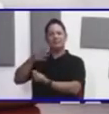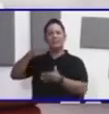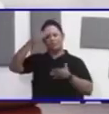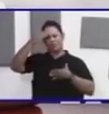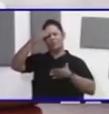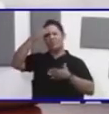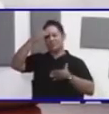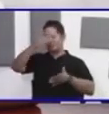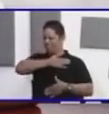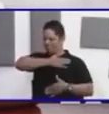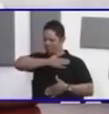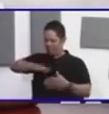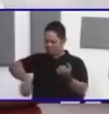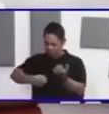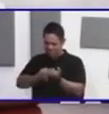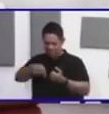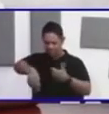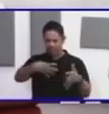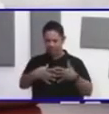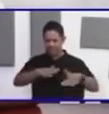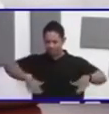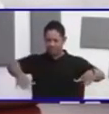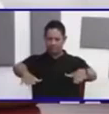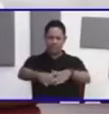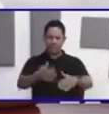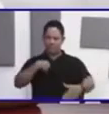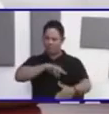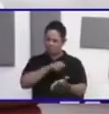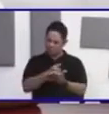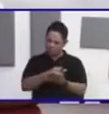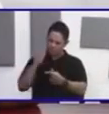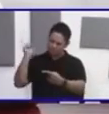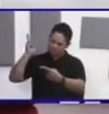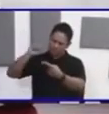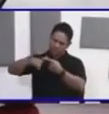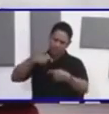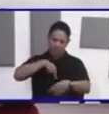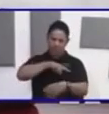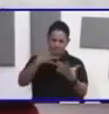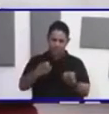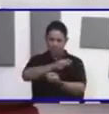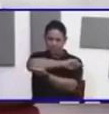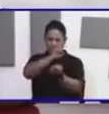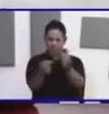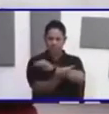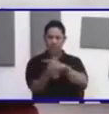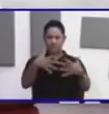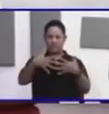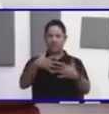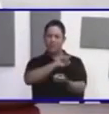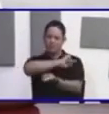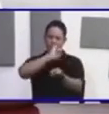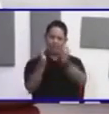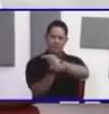y el amor grande por San Andrés, porque esto lo hemos venido luchando desde hace rato y hemos querido ver que San Andrés cambie en muchos aspectos. Pero poco a